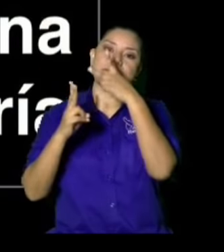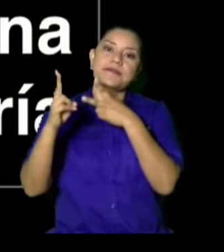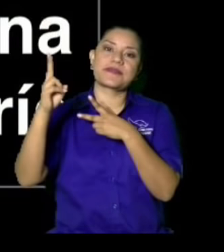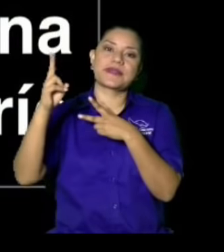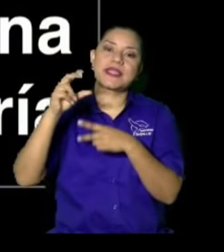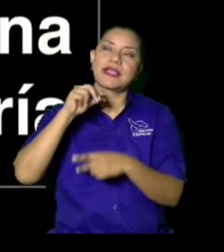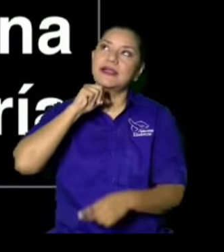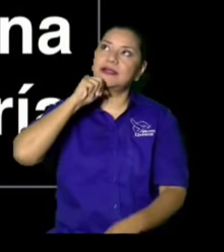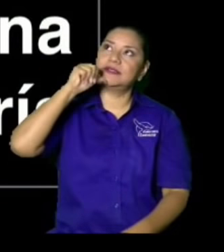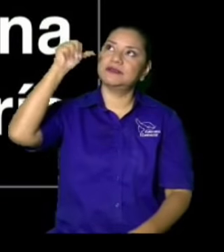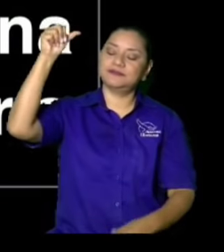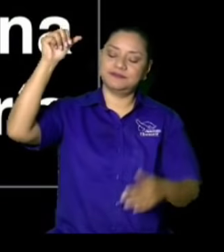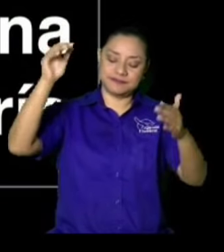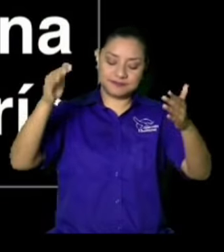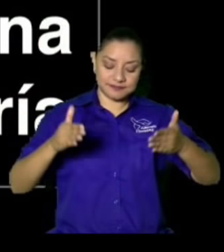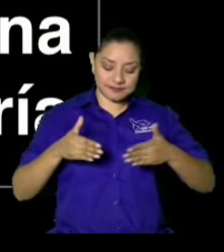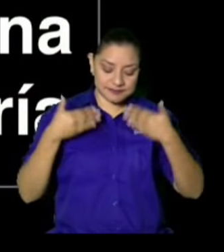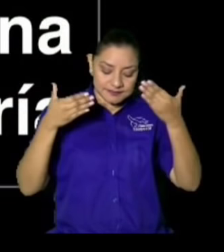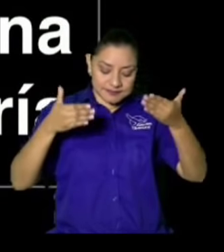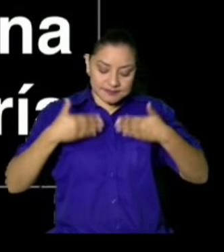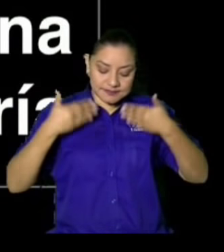el grito de alegría.